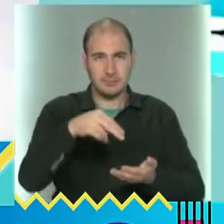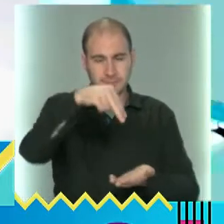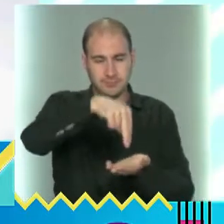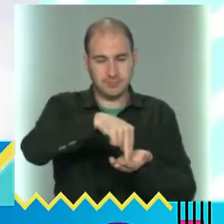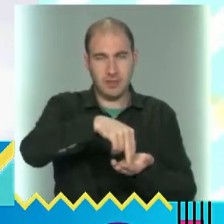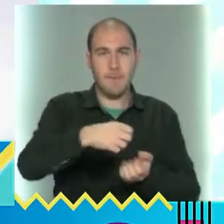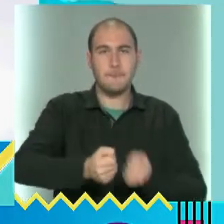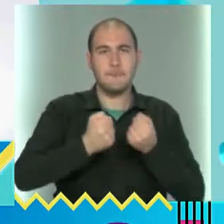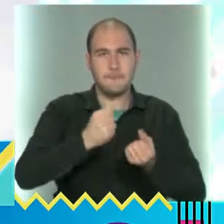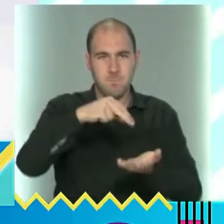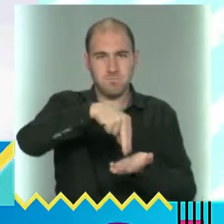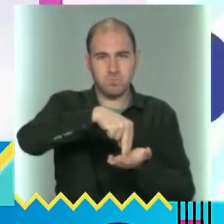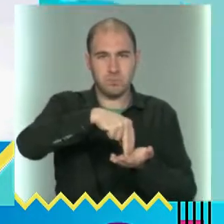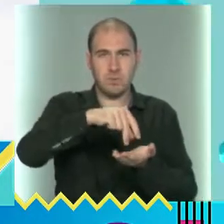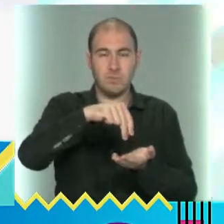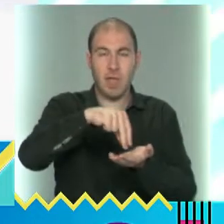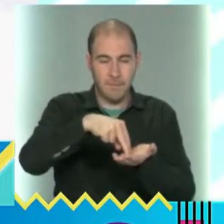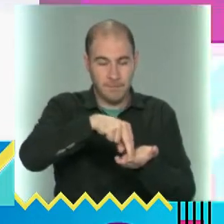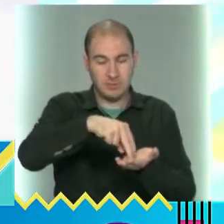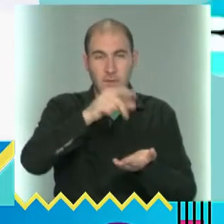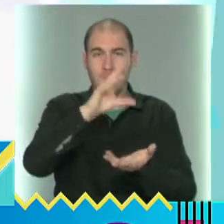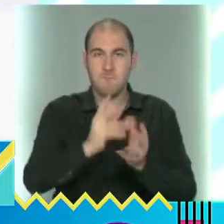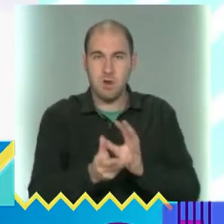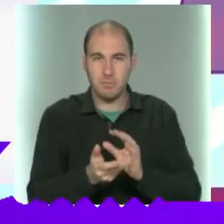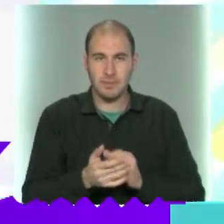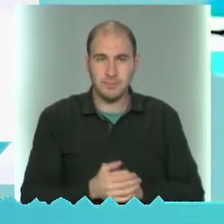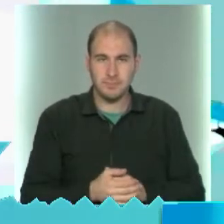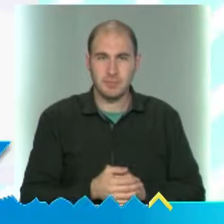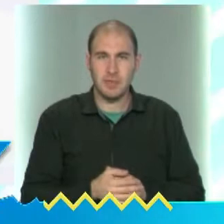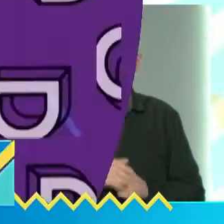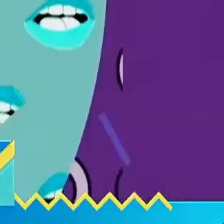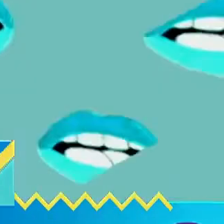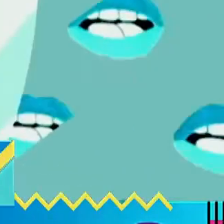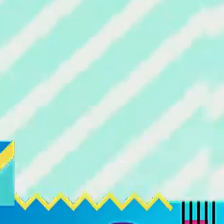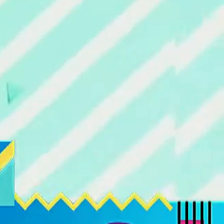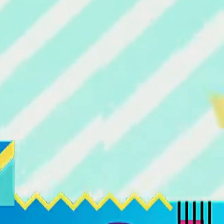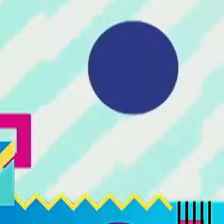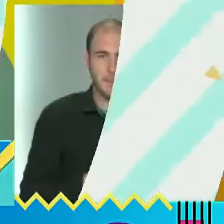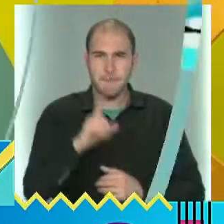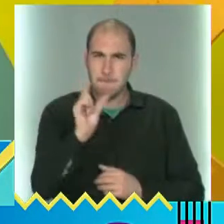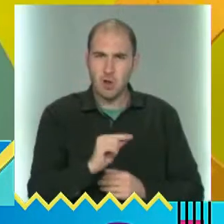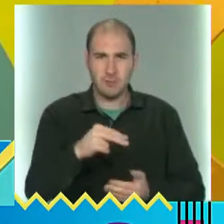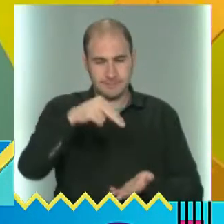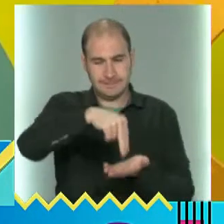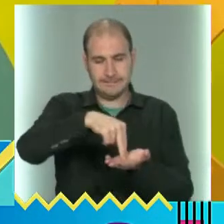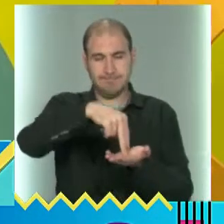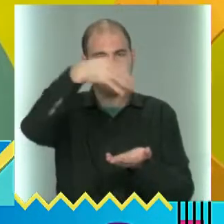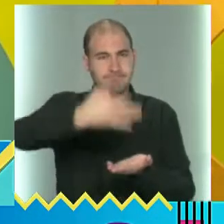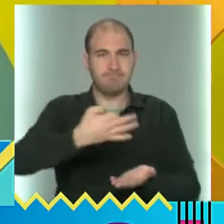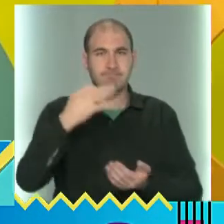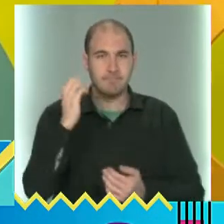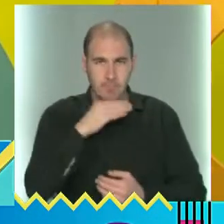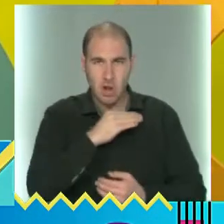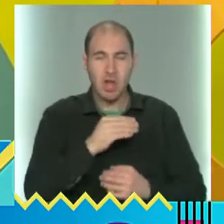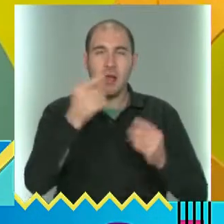centro de gravedad o que redujera el centro de gravedad de una manera muy poca, o sea, que fuese lo más estable posible, para que de